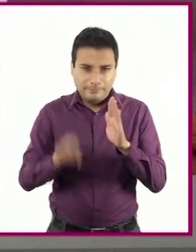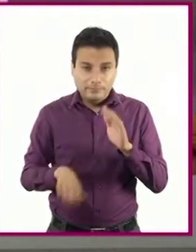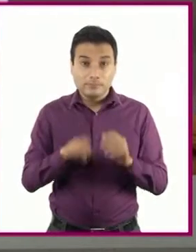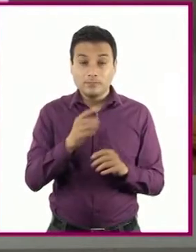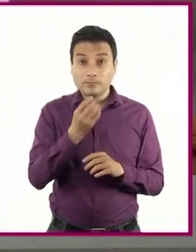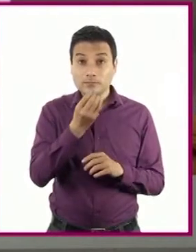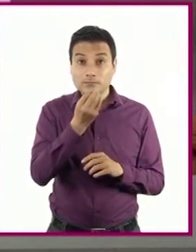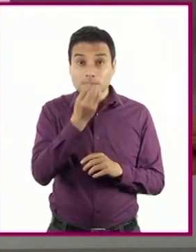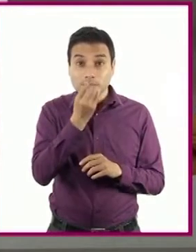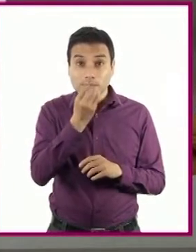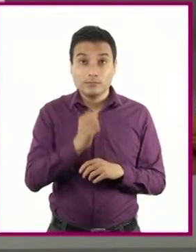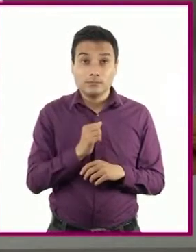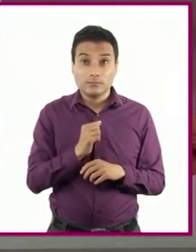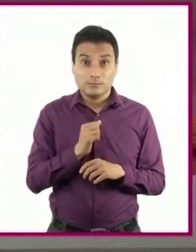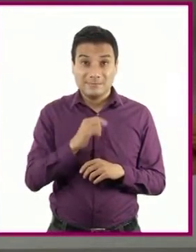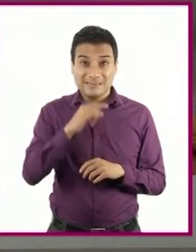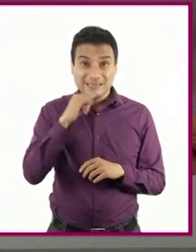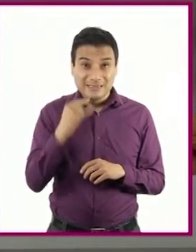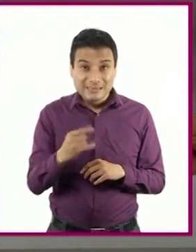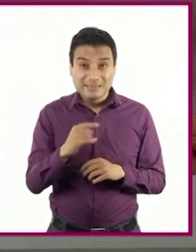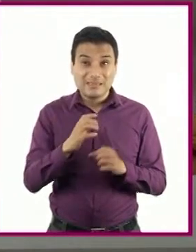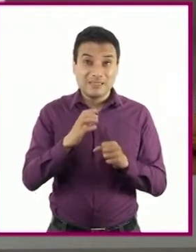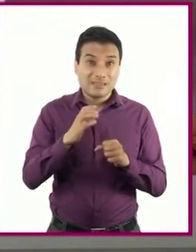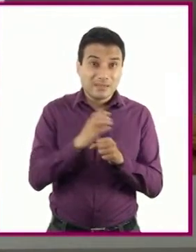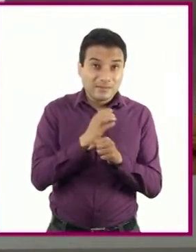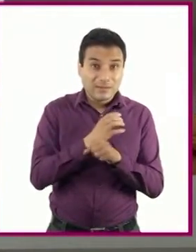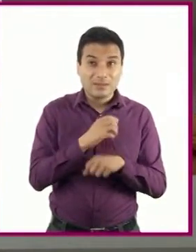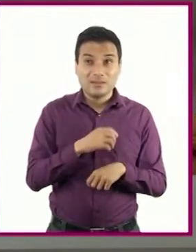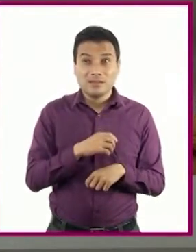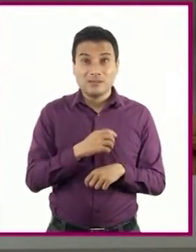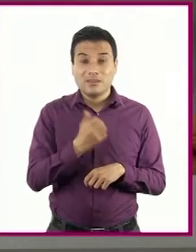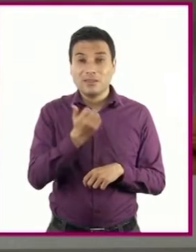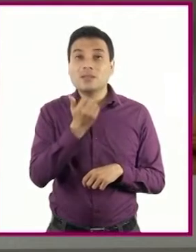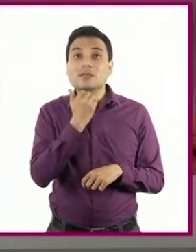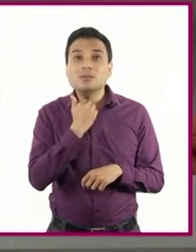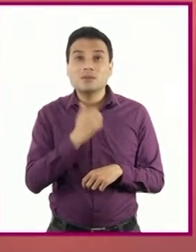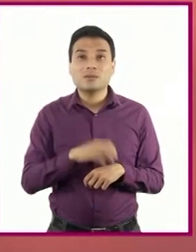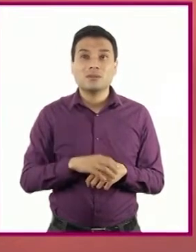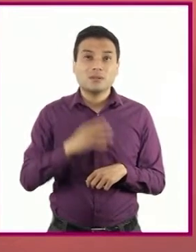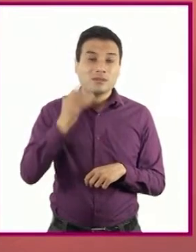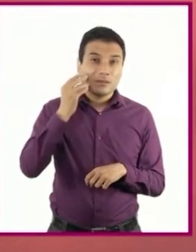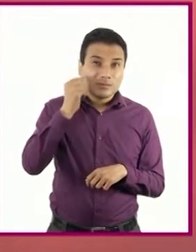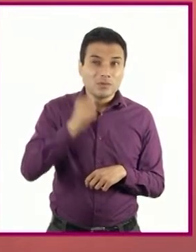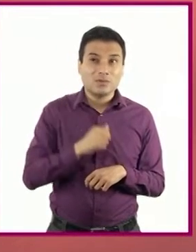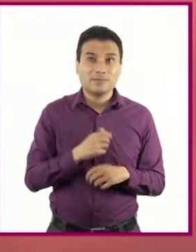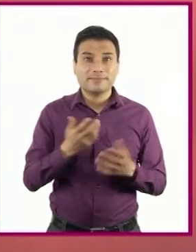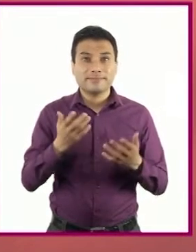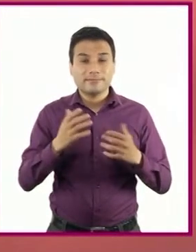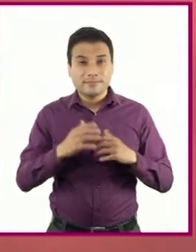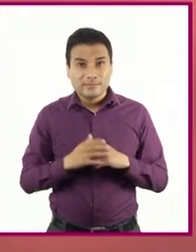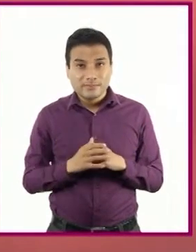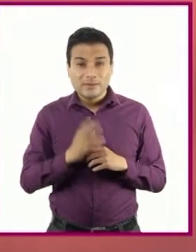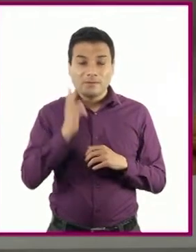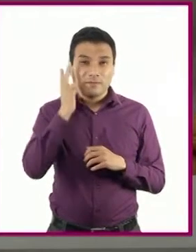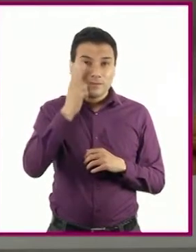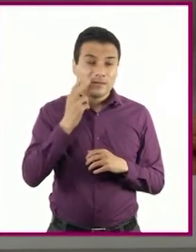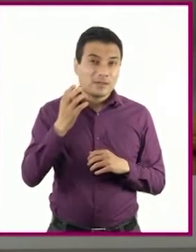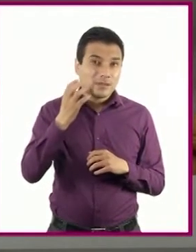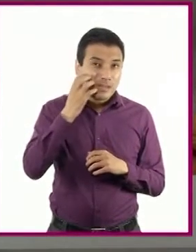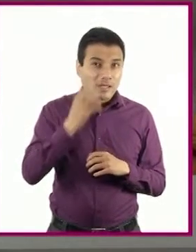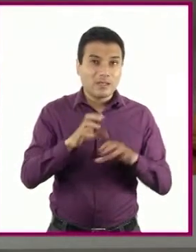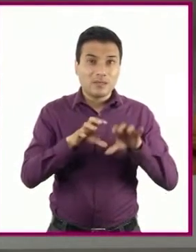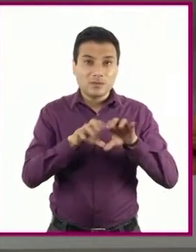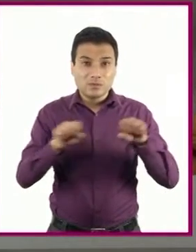dieta rica en alimentos irritantes como cafeína, alcohol, cítricos, encurtidos, vinagres,